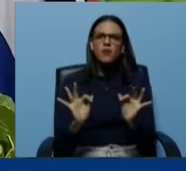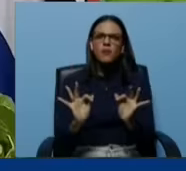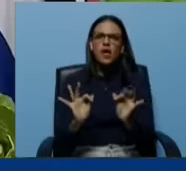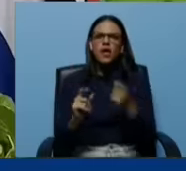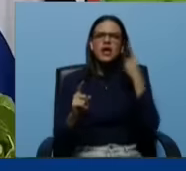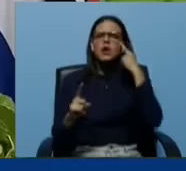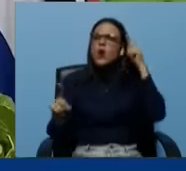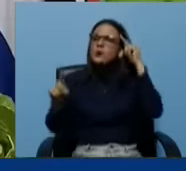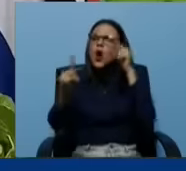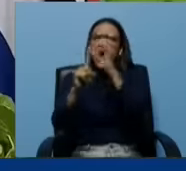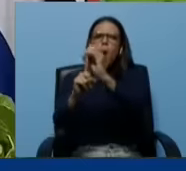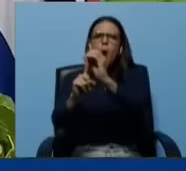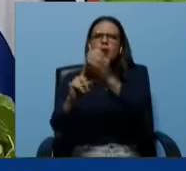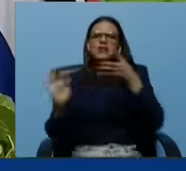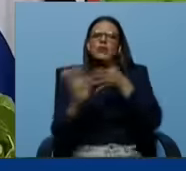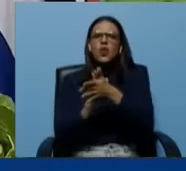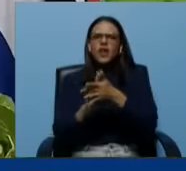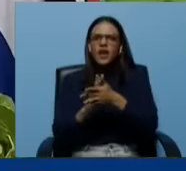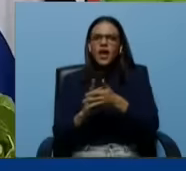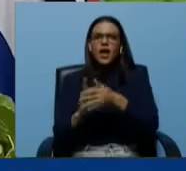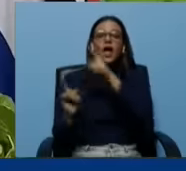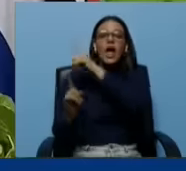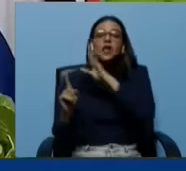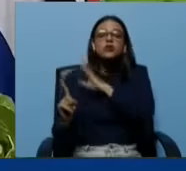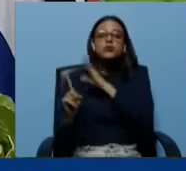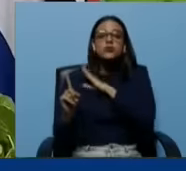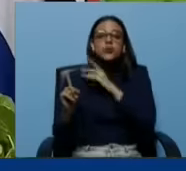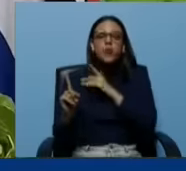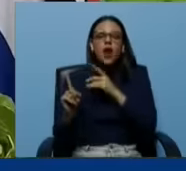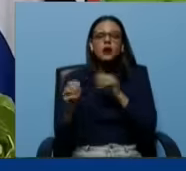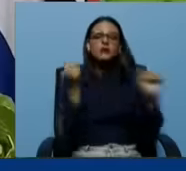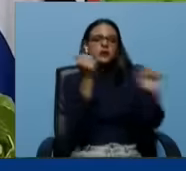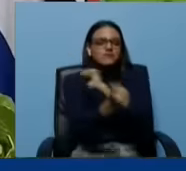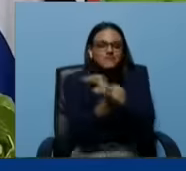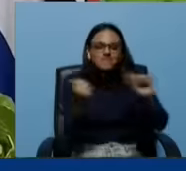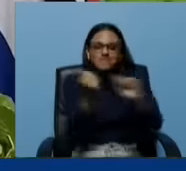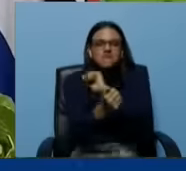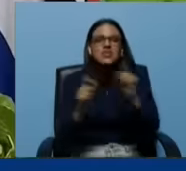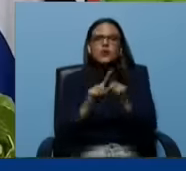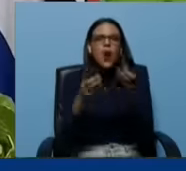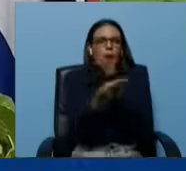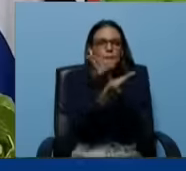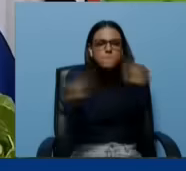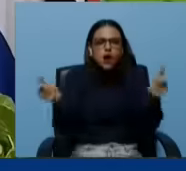alcanzar su objetivo, que es liquidar a la revolución.